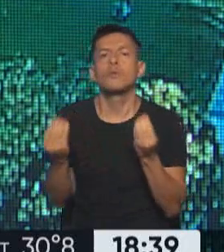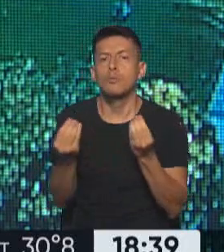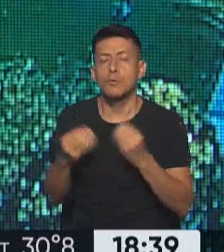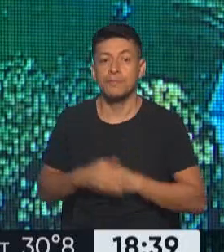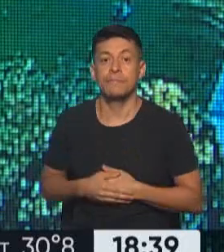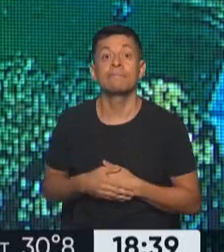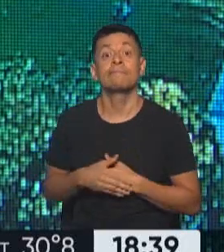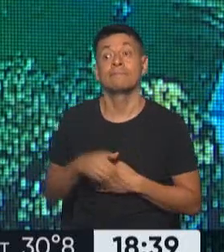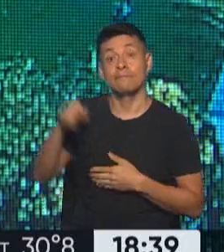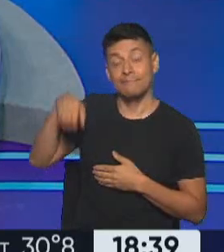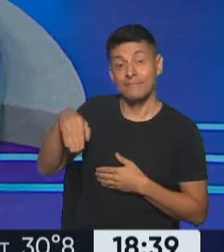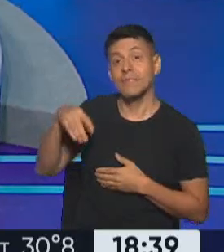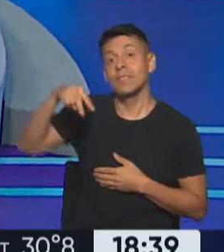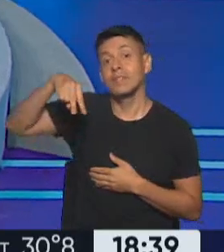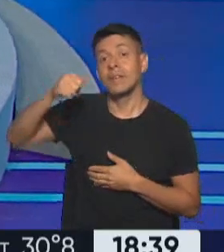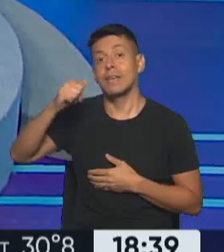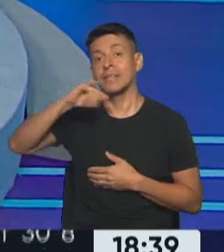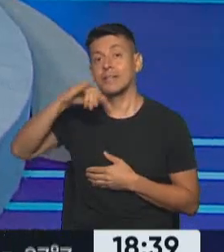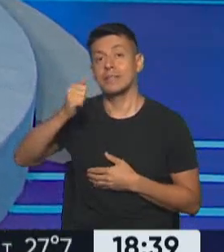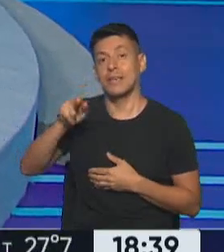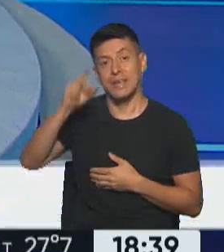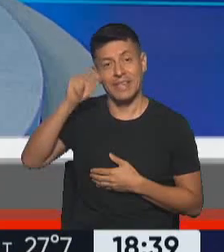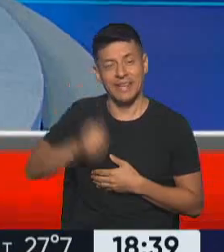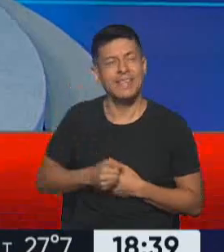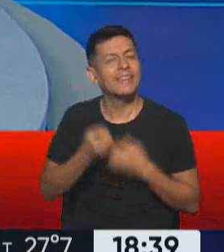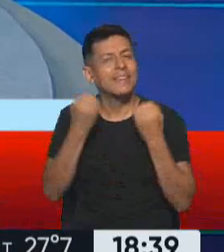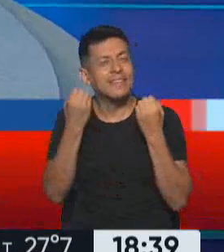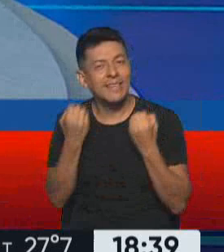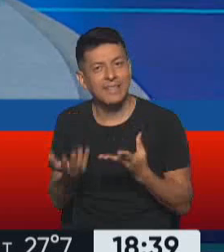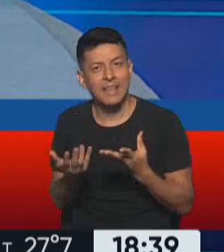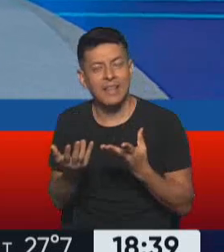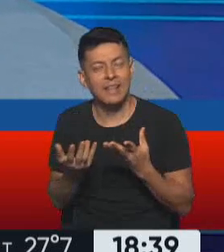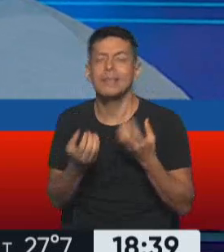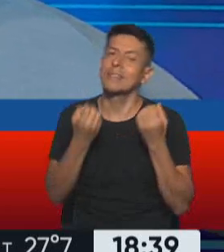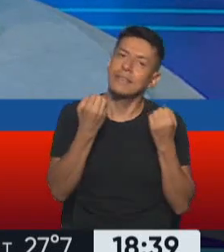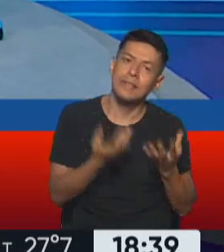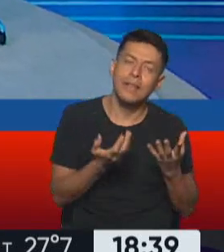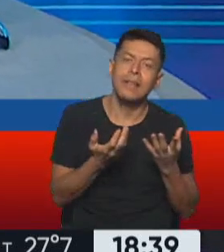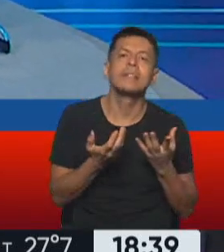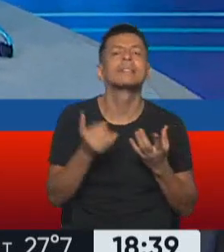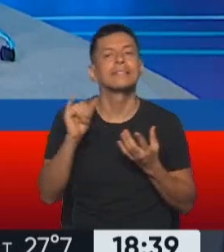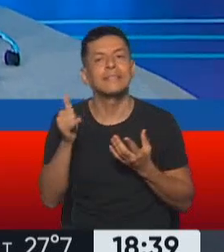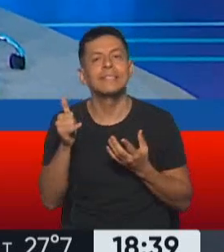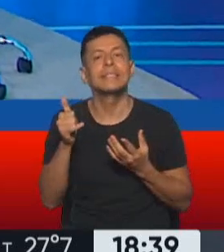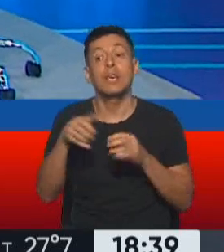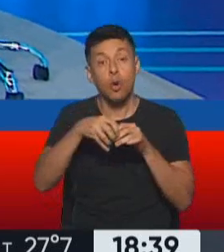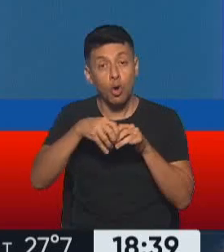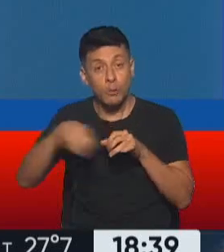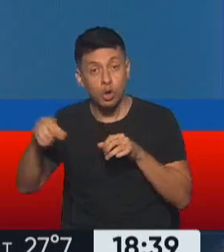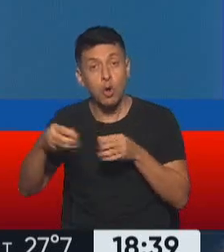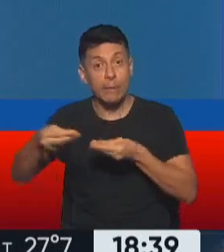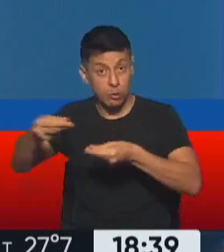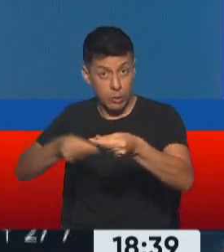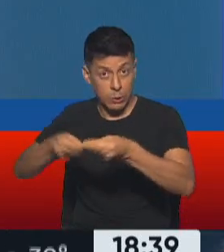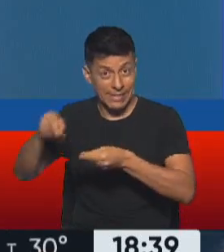en la mesa Nazarena Lomagno. ¿Cómo estás, Nasa? Bienvenida. ¿Cómo estás, Feli? Y un tratamiento dentro de la Comisión, ¿no?, de Presupuesto y Hacienda, sí,